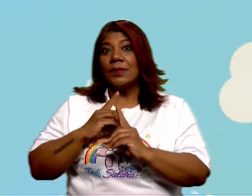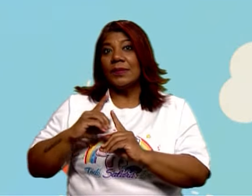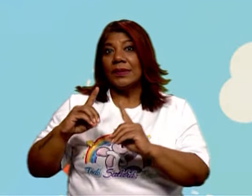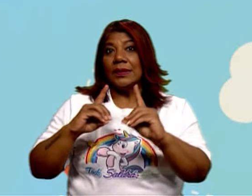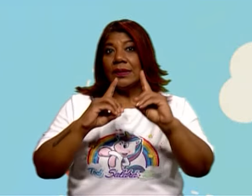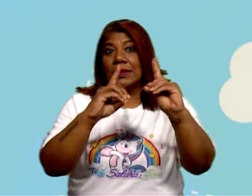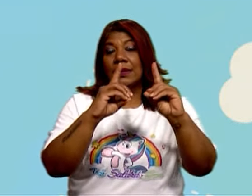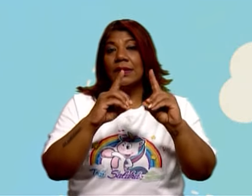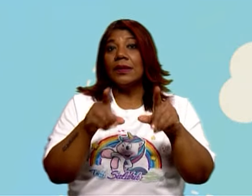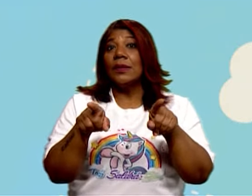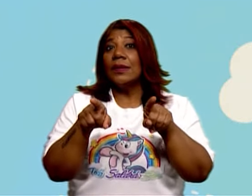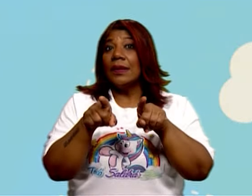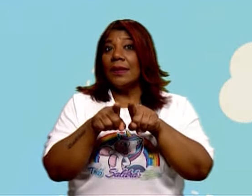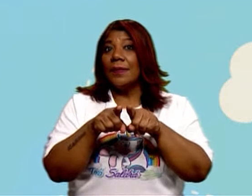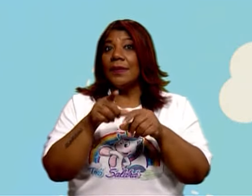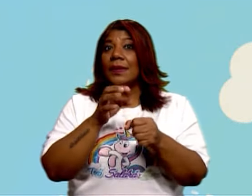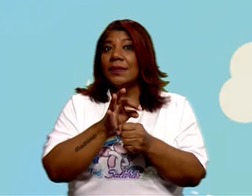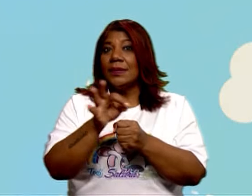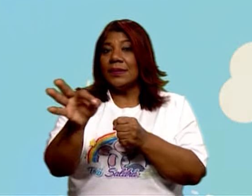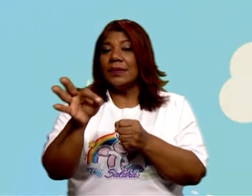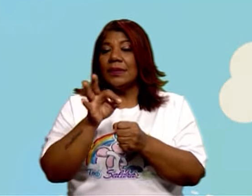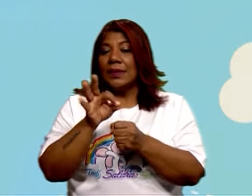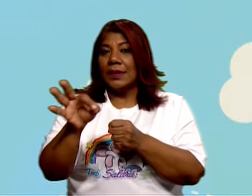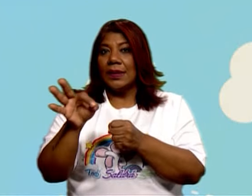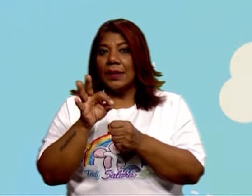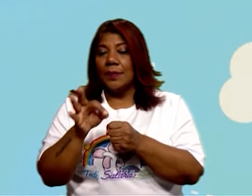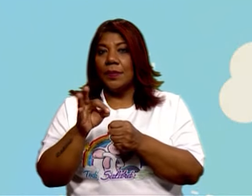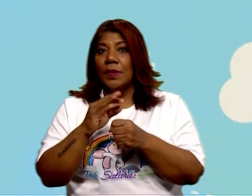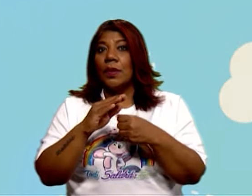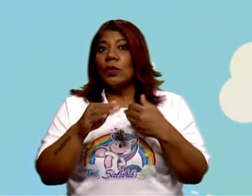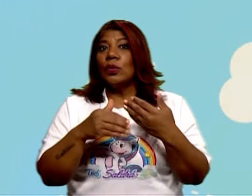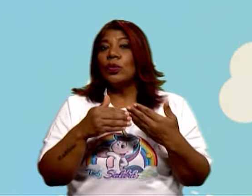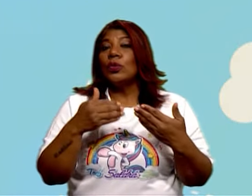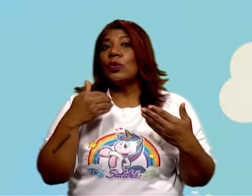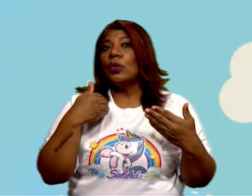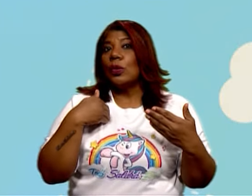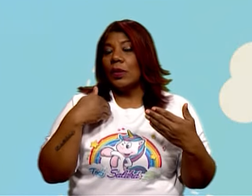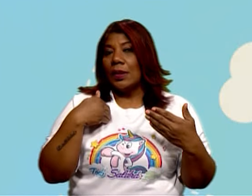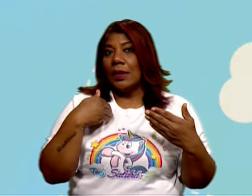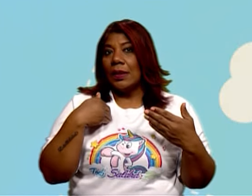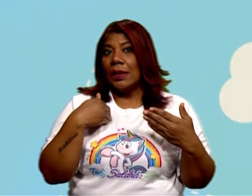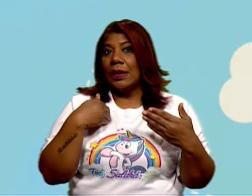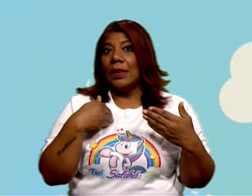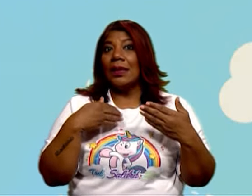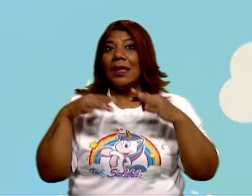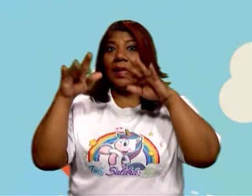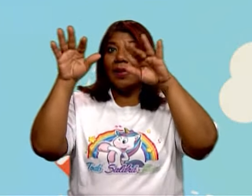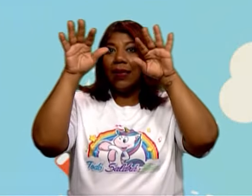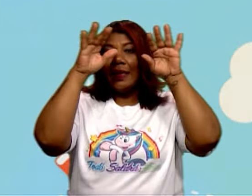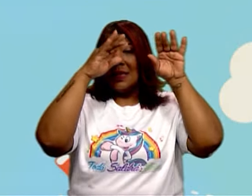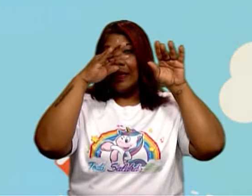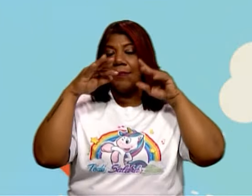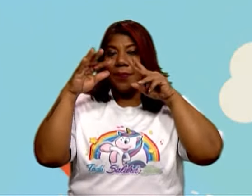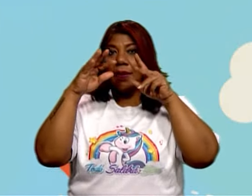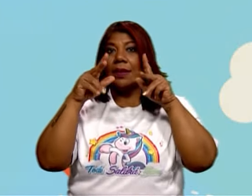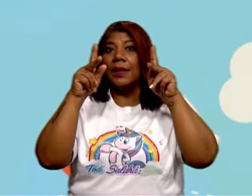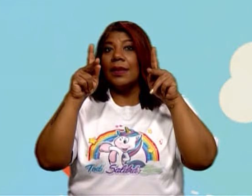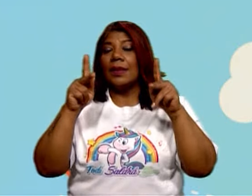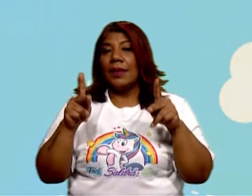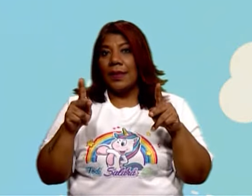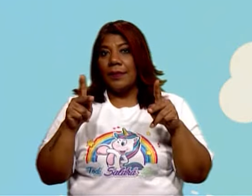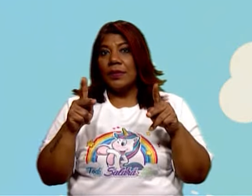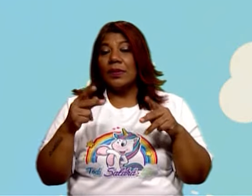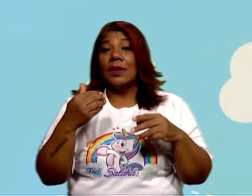geográfico es el resultado de la interacción de los fenómenos físicos, biológicos y humanos que se producen en